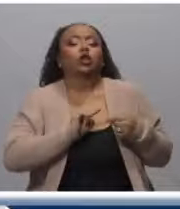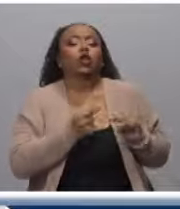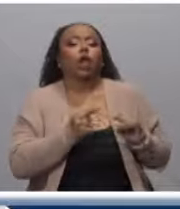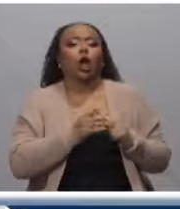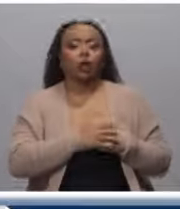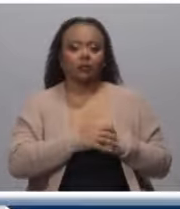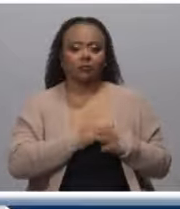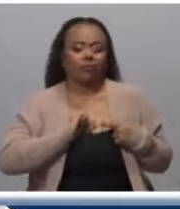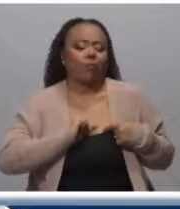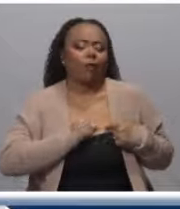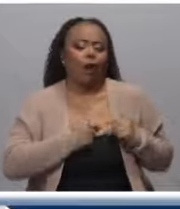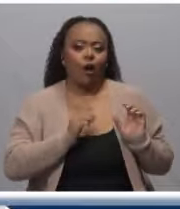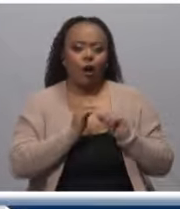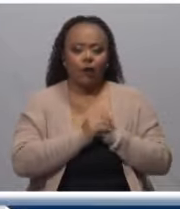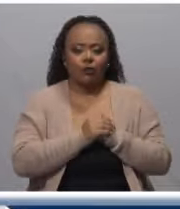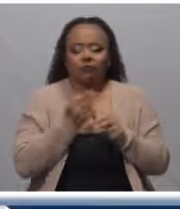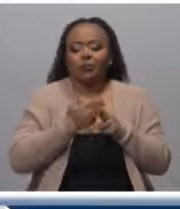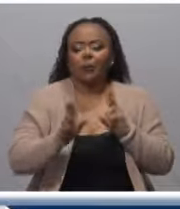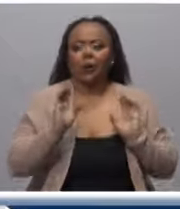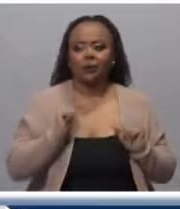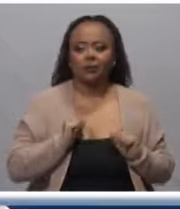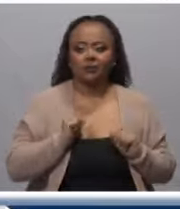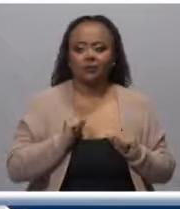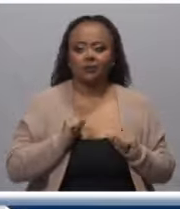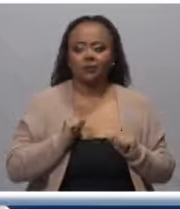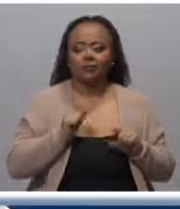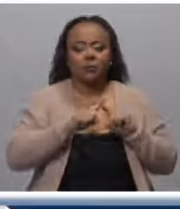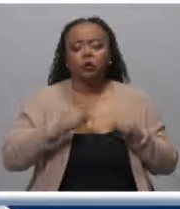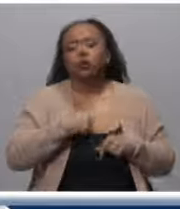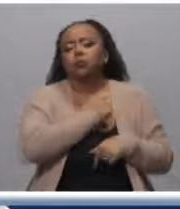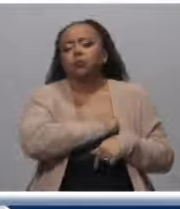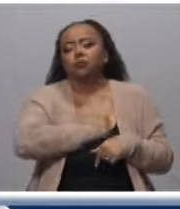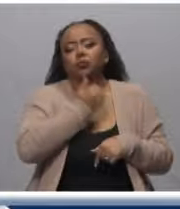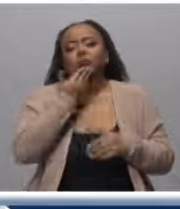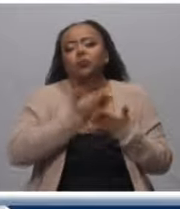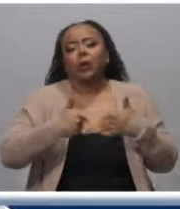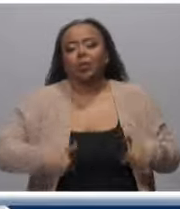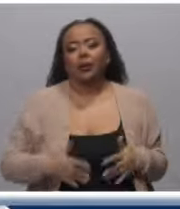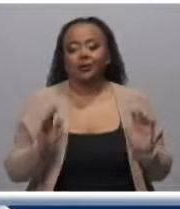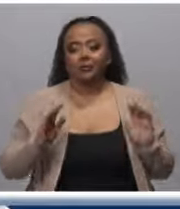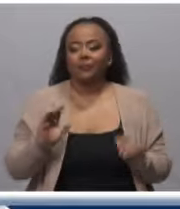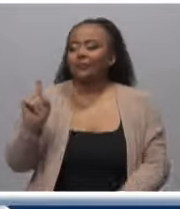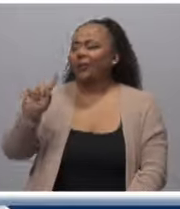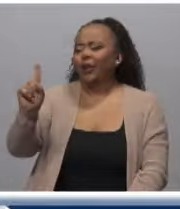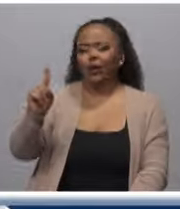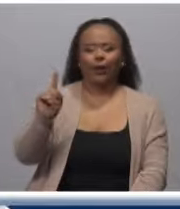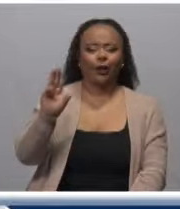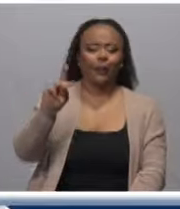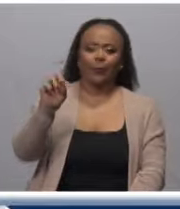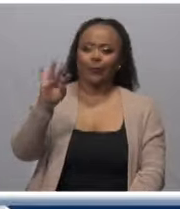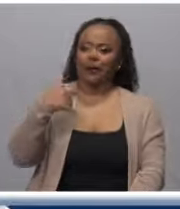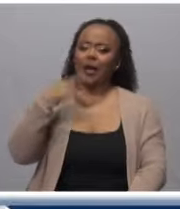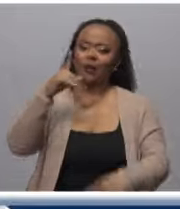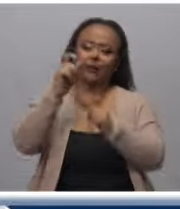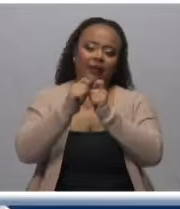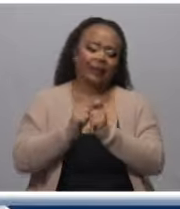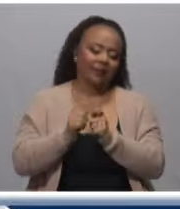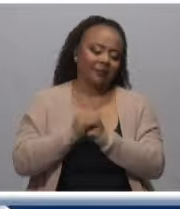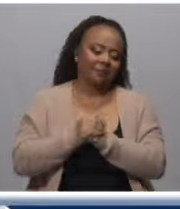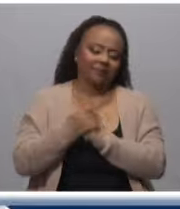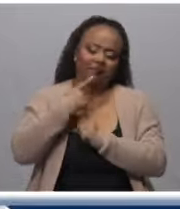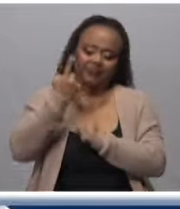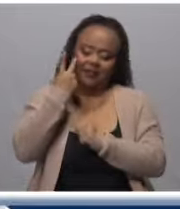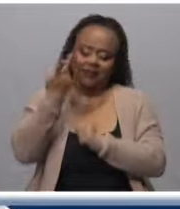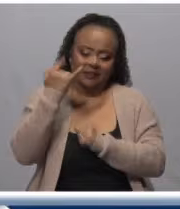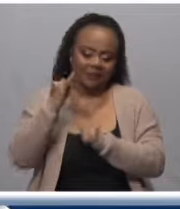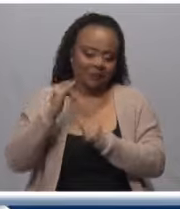de pecho pasajero per pero yo se la perdono porque es un buen técnico no no mon Pero hay un detalle yo no sé apunte a ver si vamos